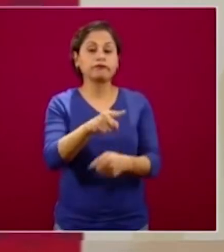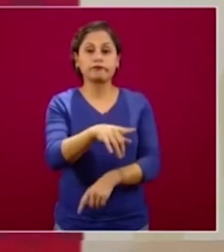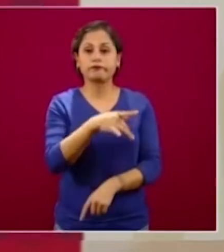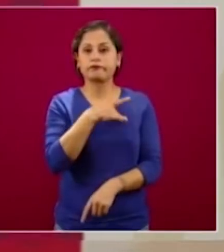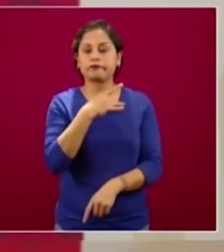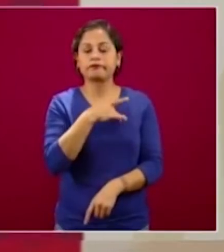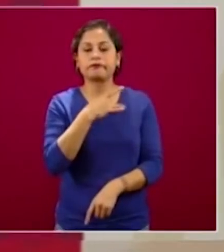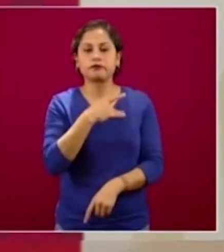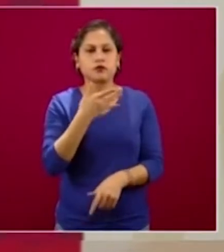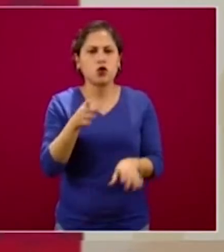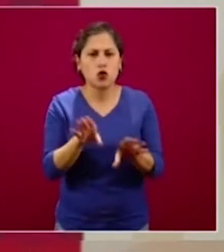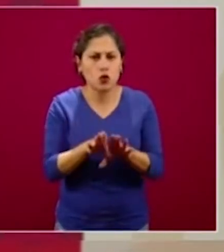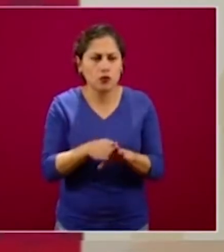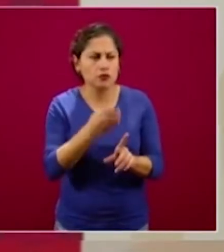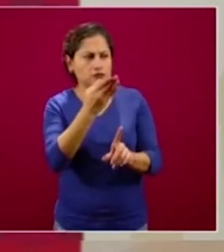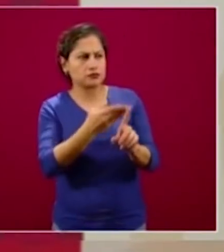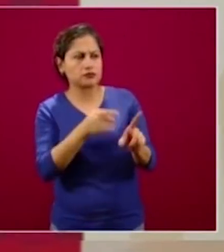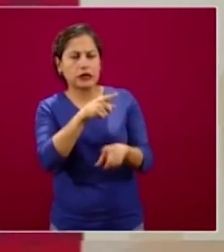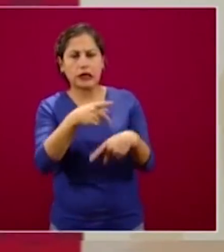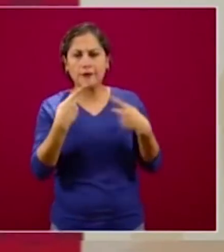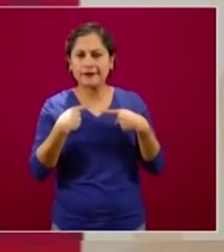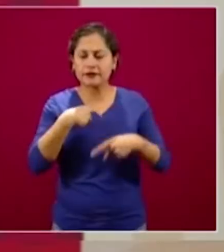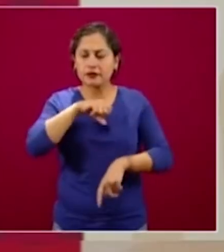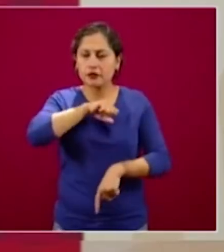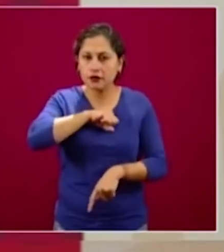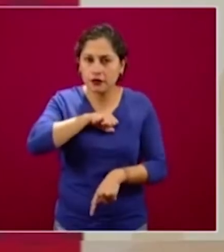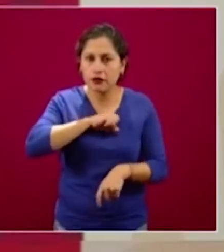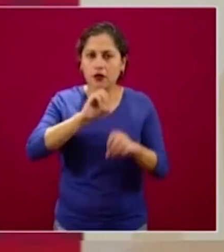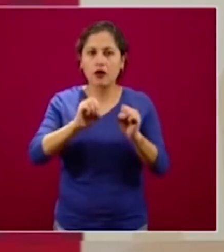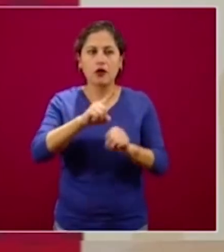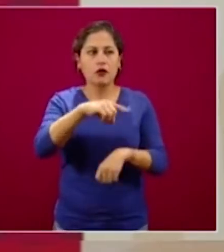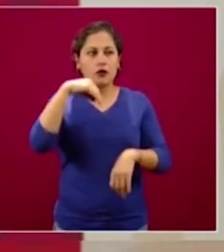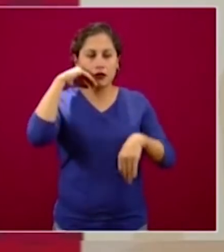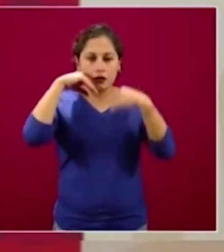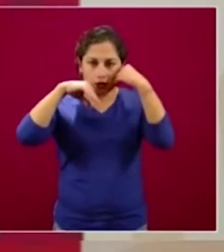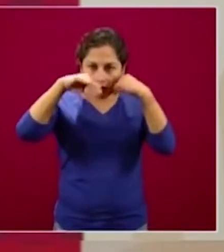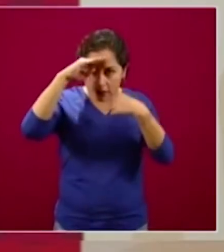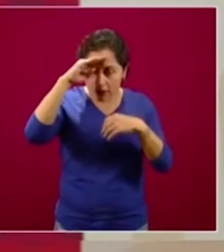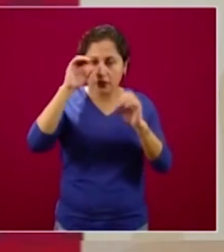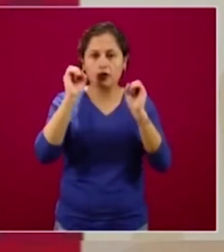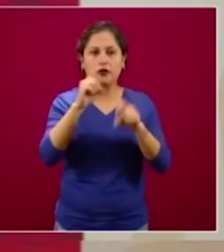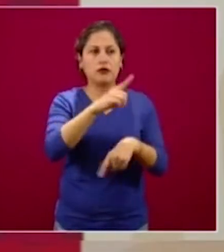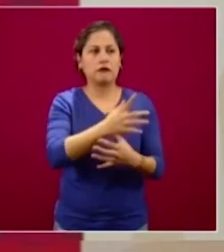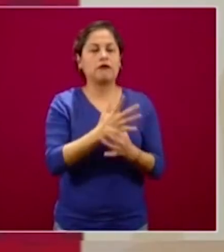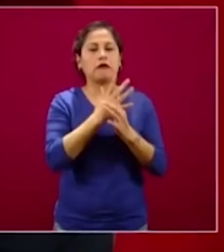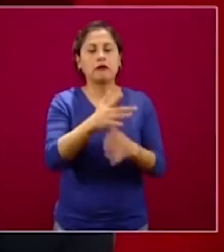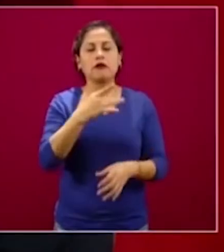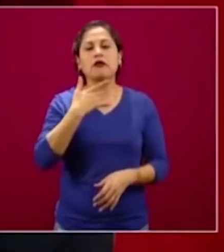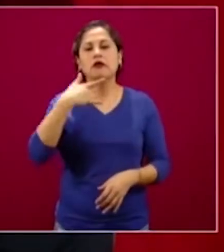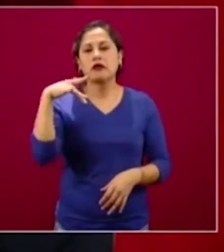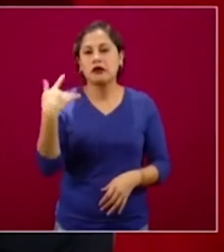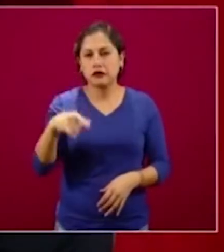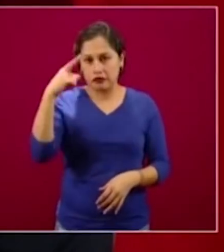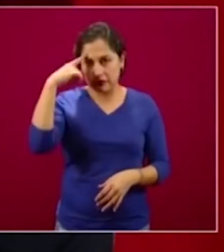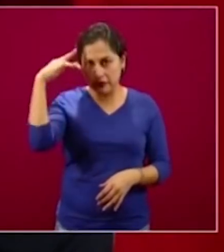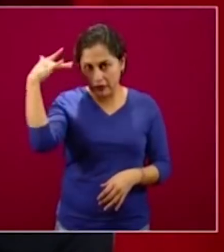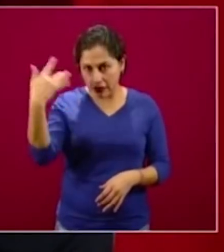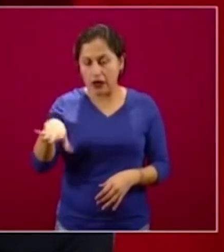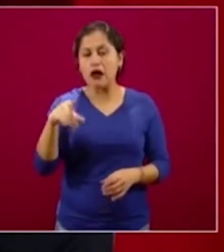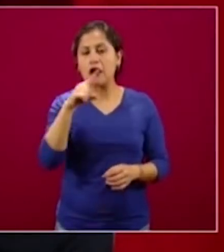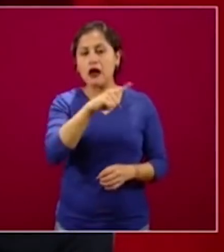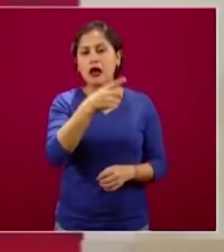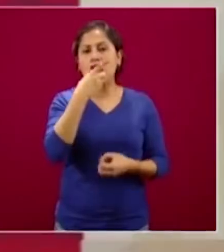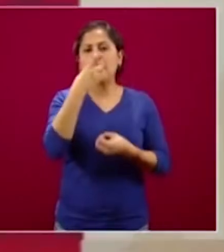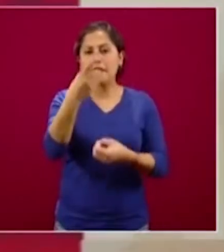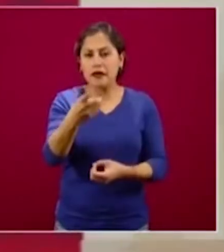persona que tose, que quizá ha tenido o tiene fiebre, que refiere tener dolor de garganta, dolor de cabeza, ya sea que lo exprese o que no